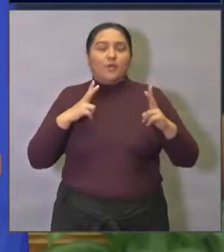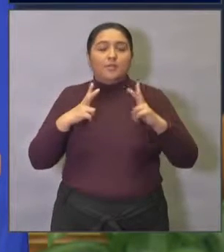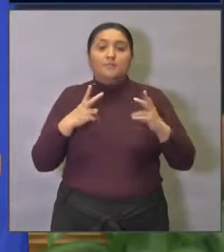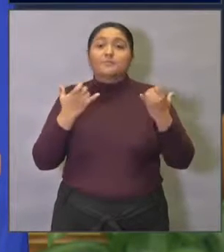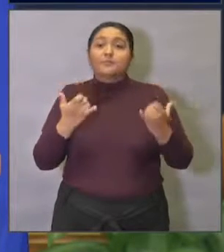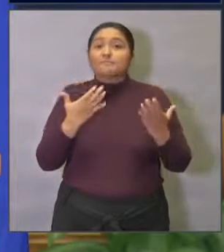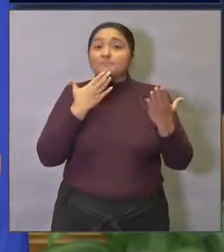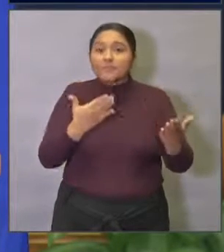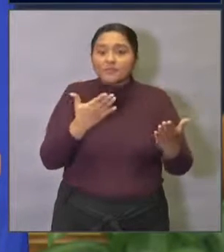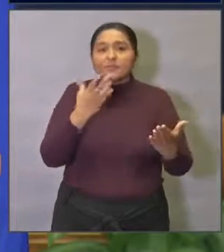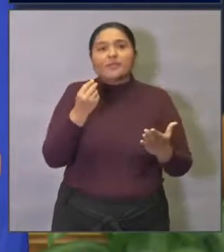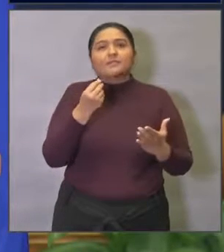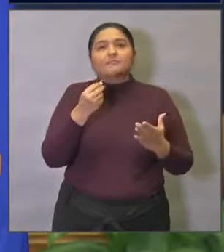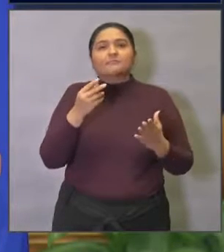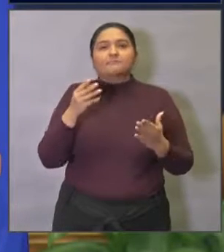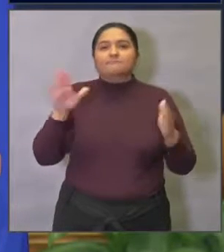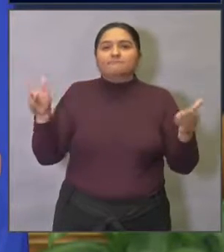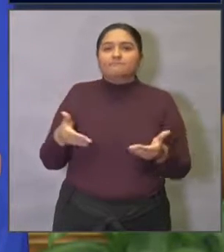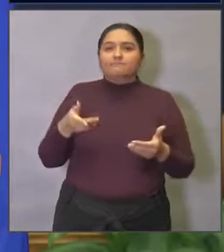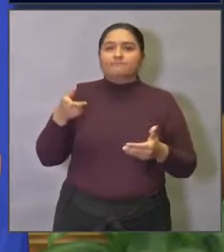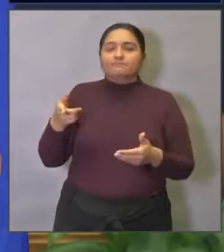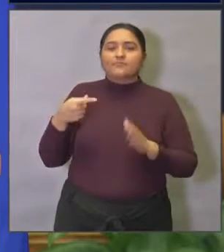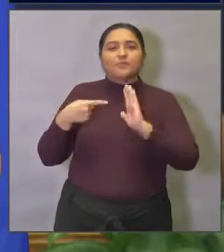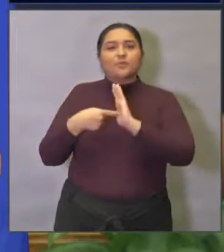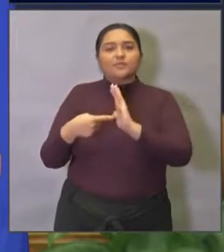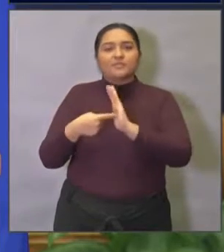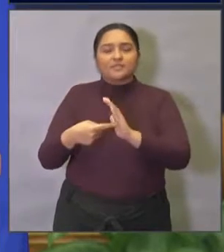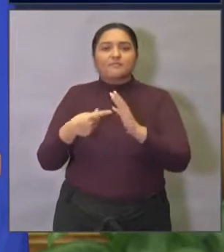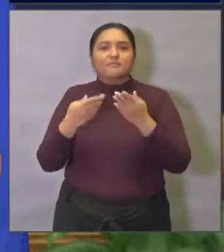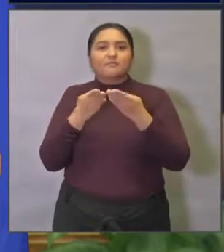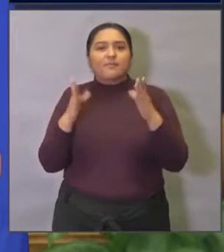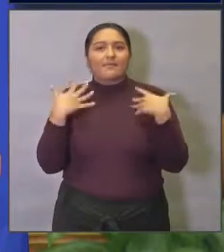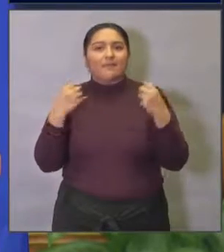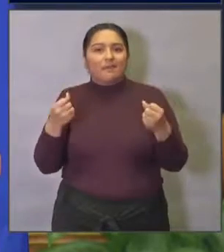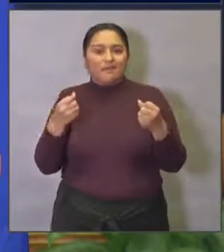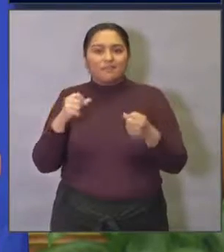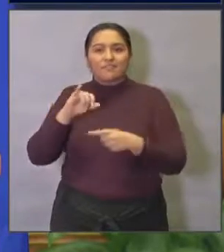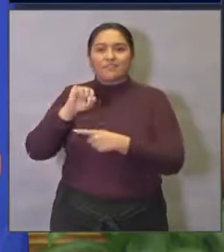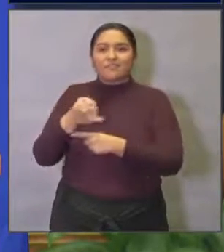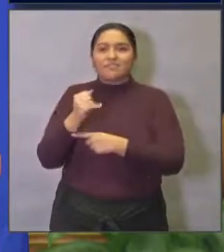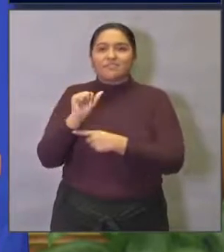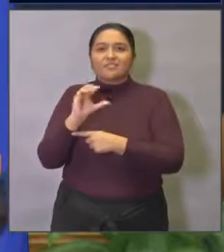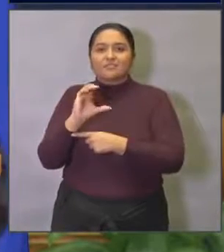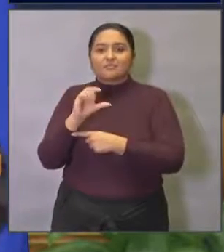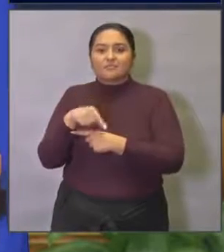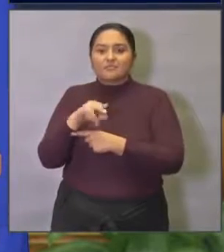nuestra representante del Departamento de Salud Pública, Jacqueline Valenzuela.